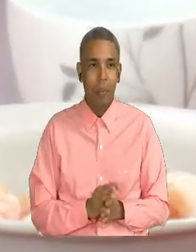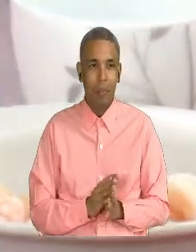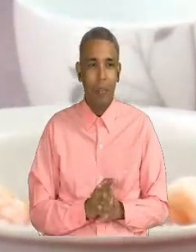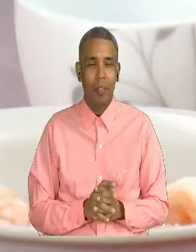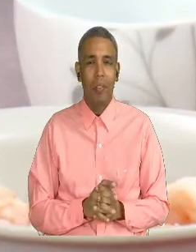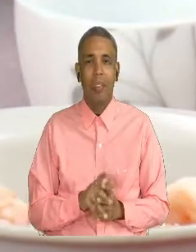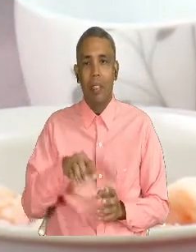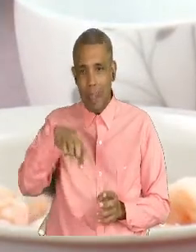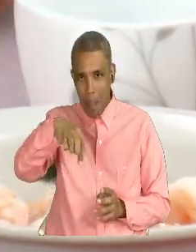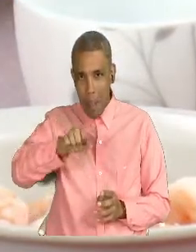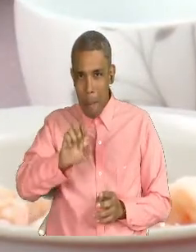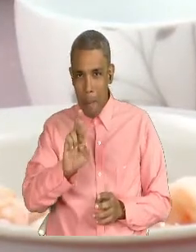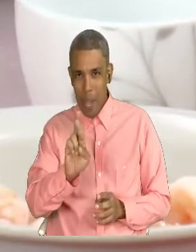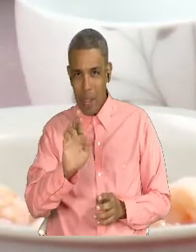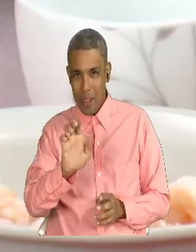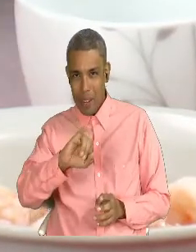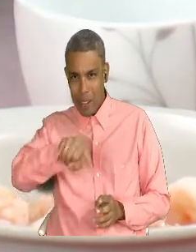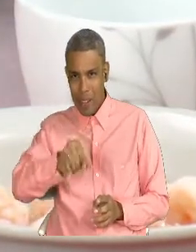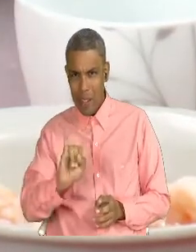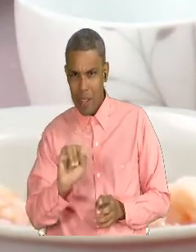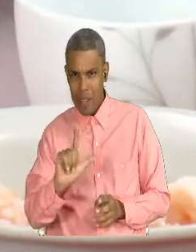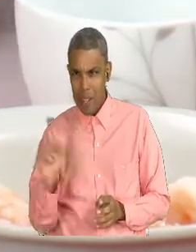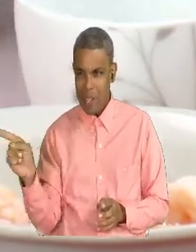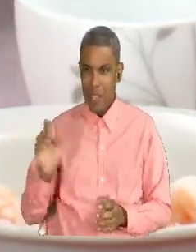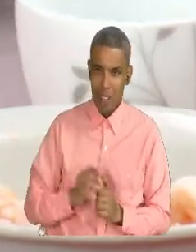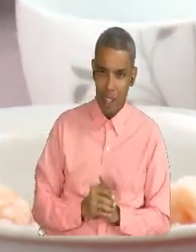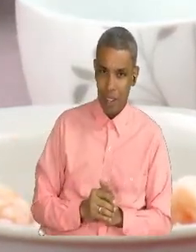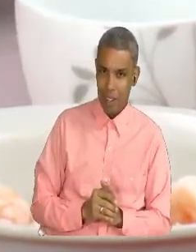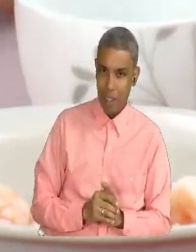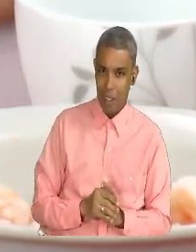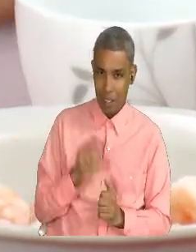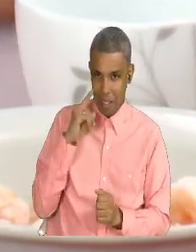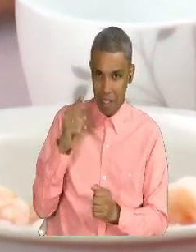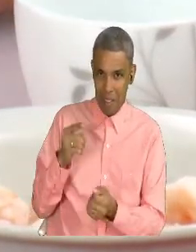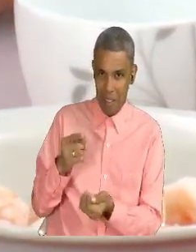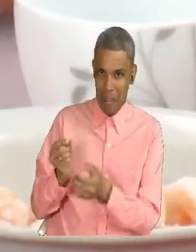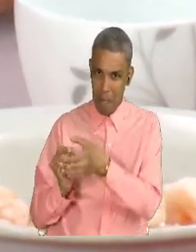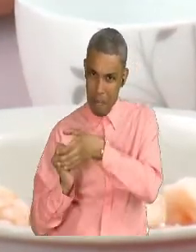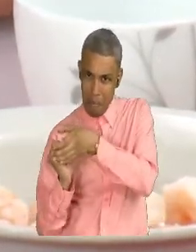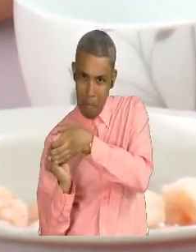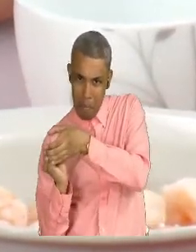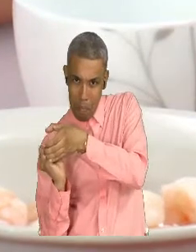decoramos. ¿Qué es lo que vamos a adicionarle a los camarones?